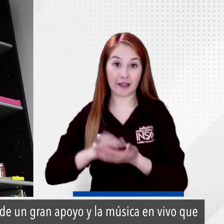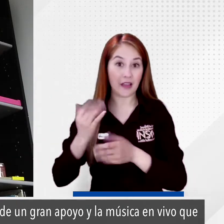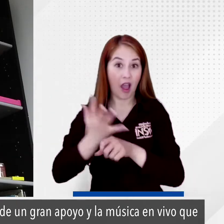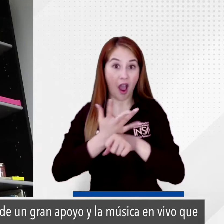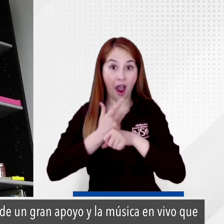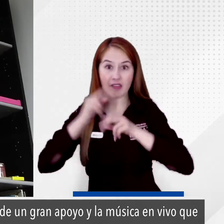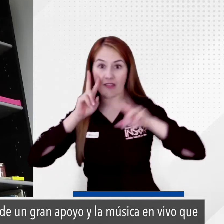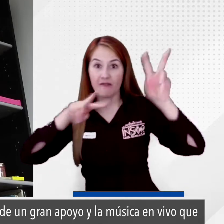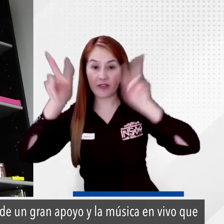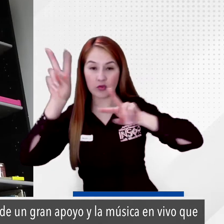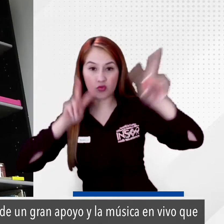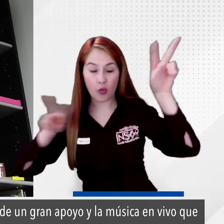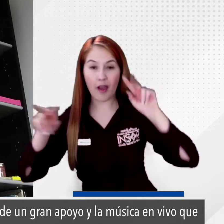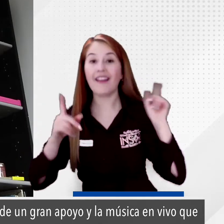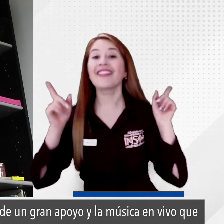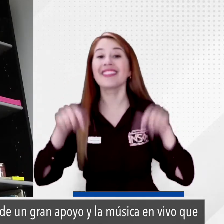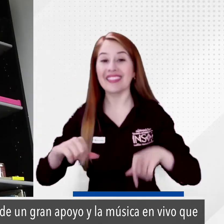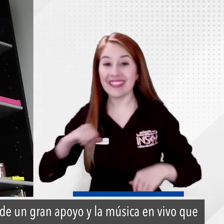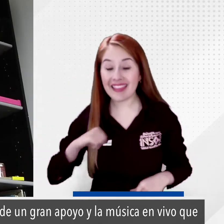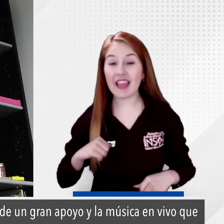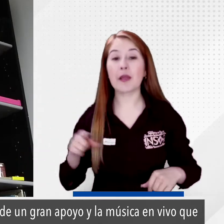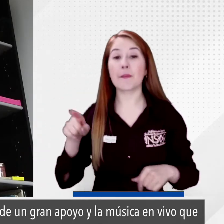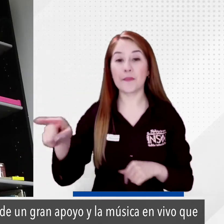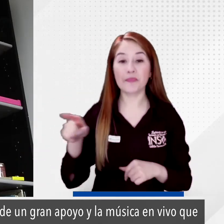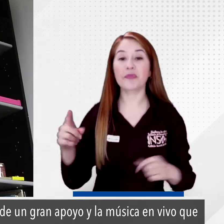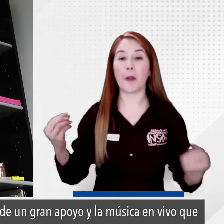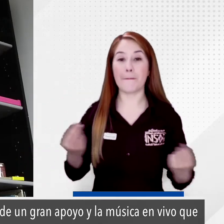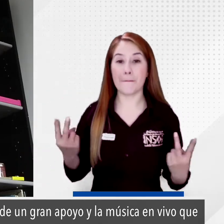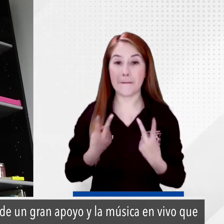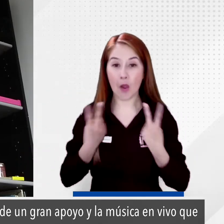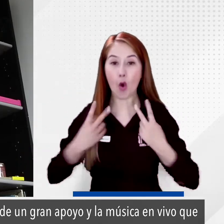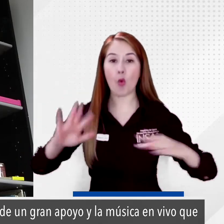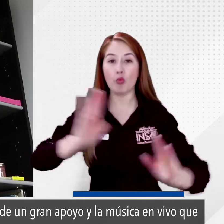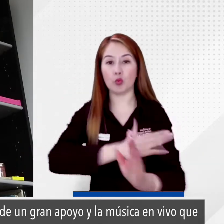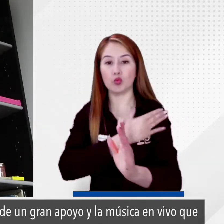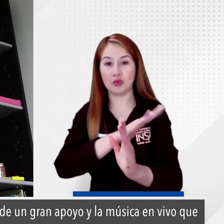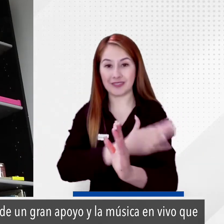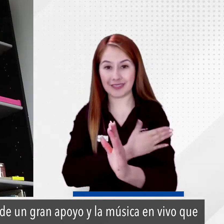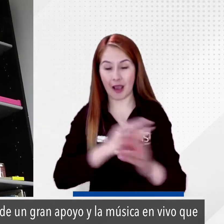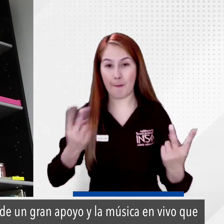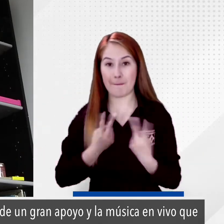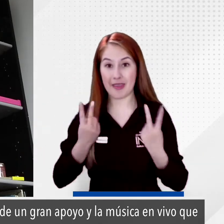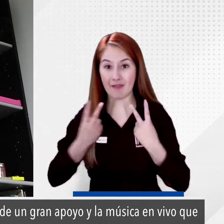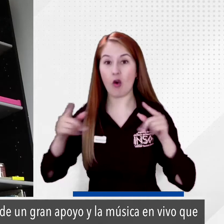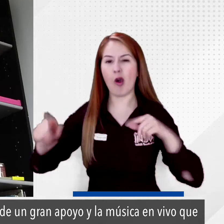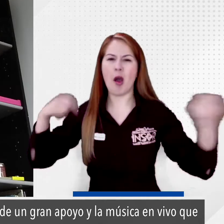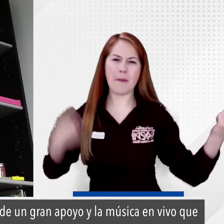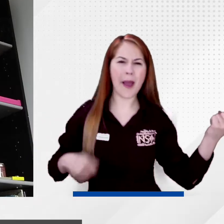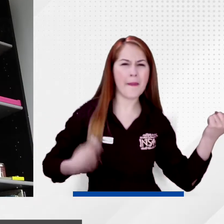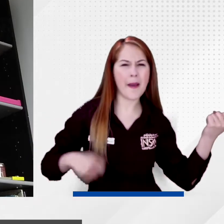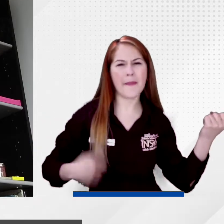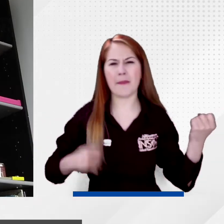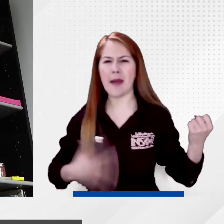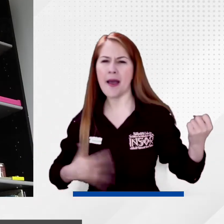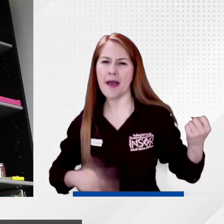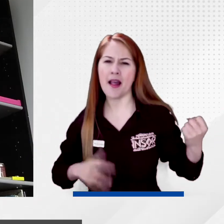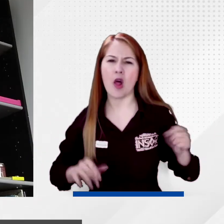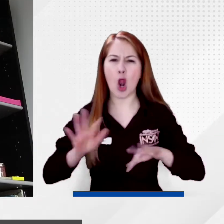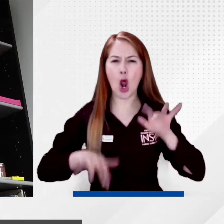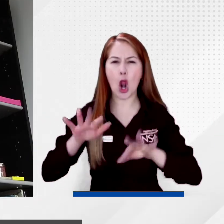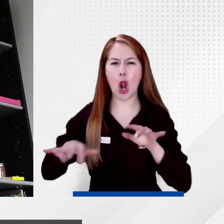apoyo, y la música en vivo, que también generaba unas sensaciones muy distintas